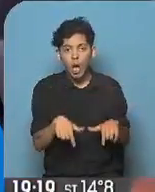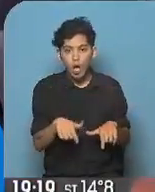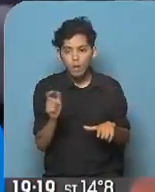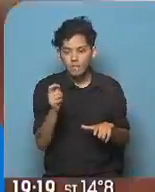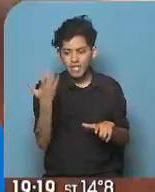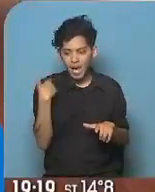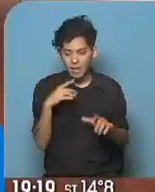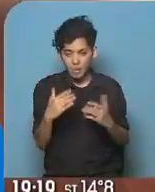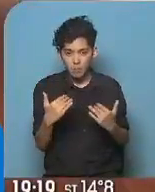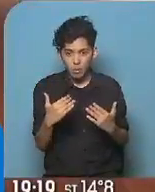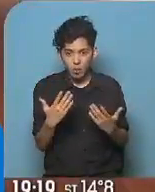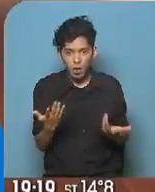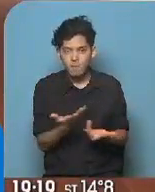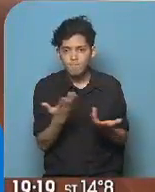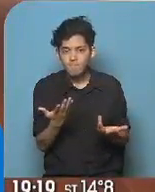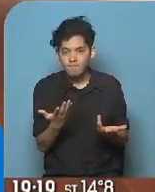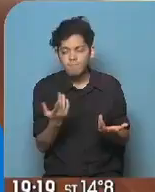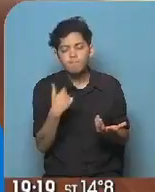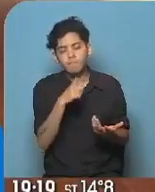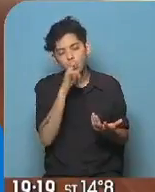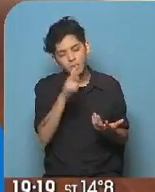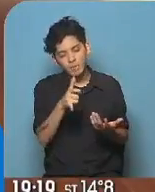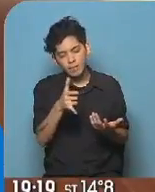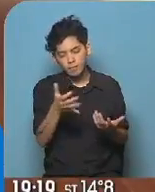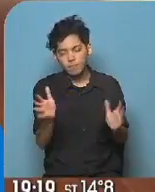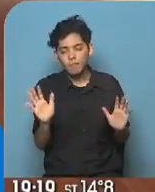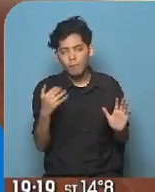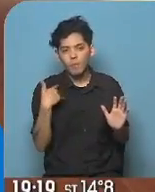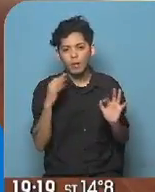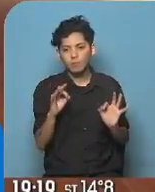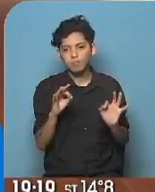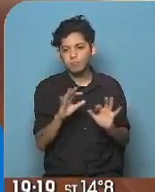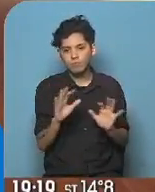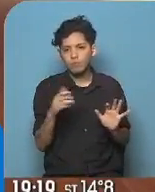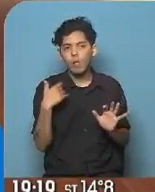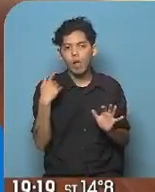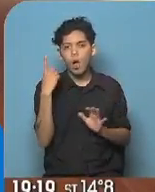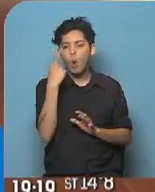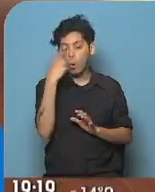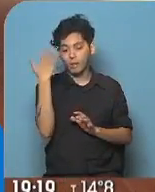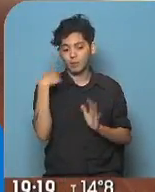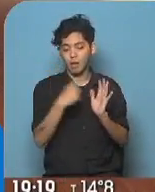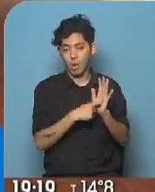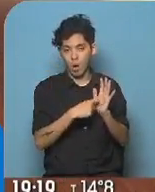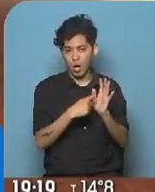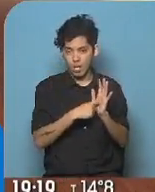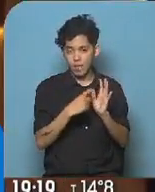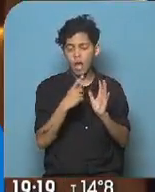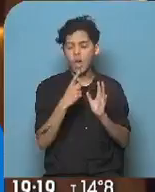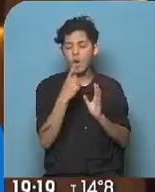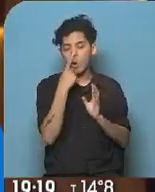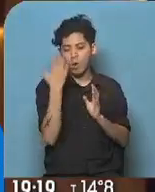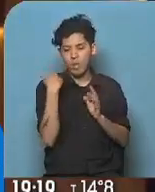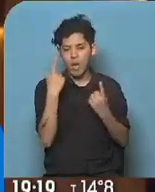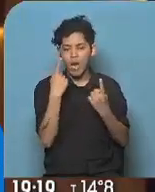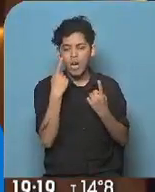meses atrás mira me parece que sí que absolutamente o sea en una de nuestras últimas encuestas nosotros una de las cosas que vemos